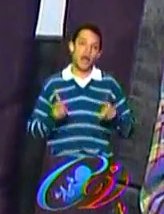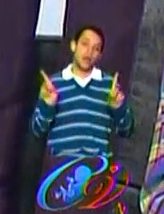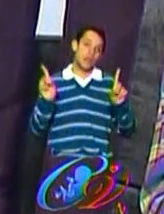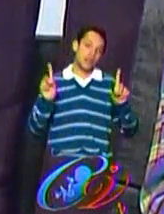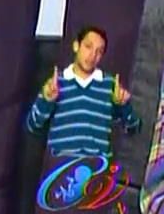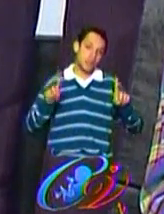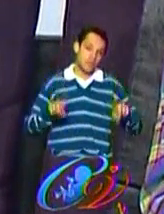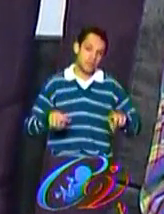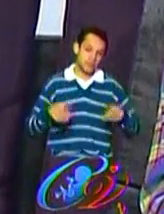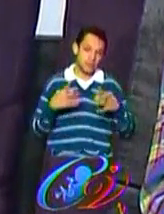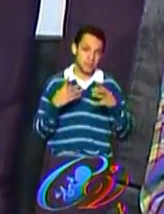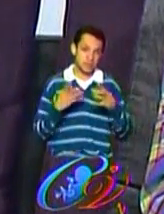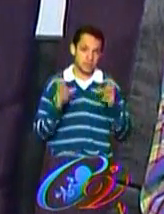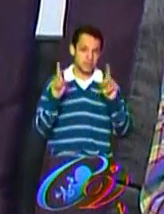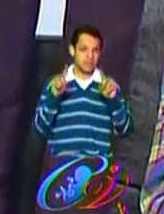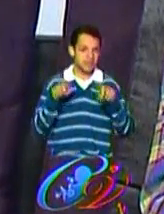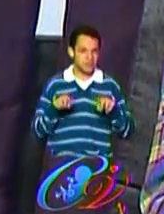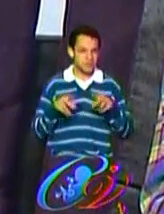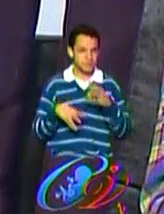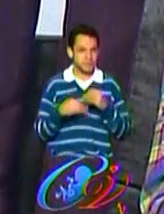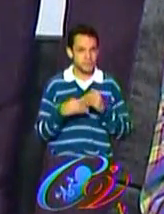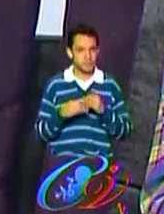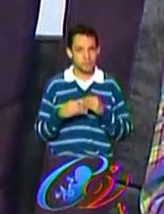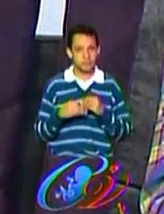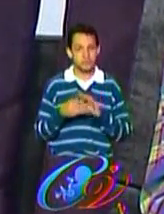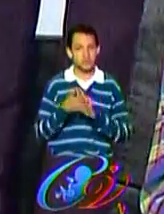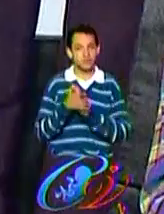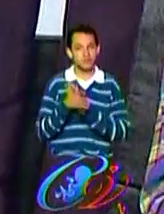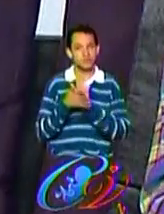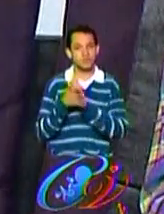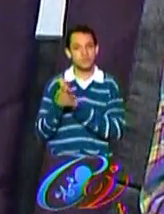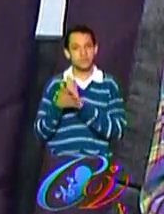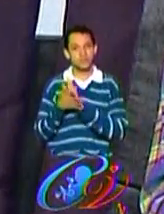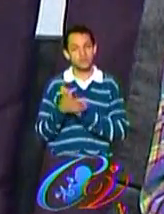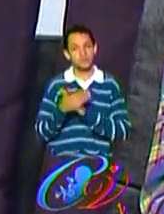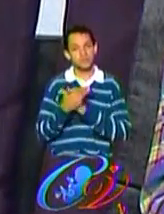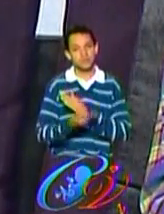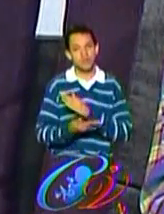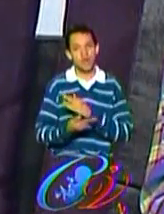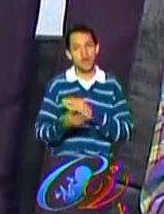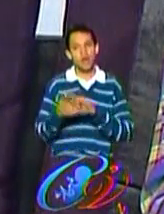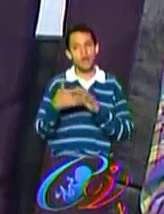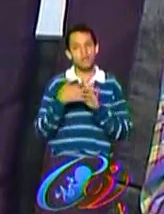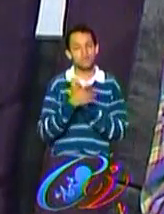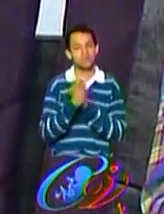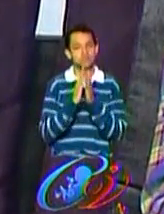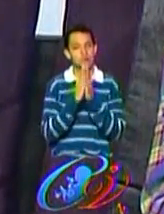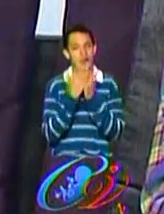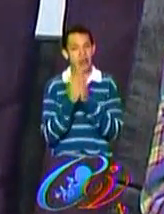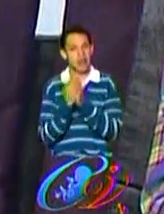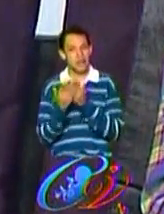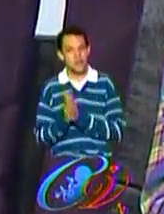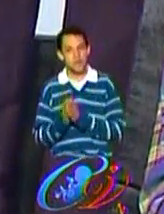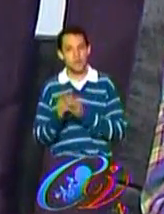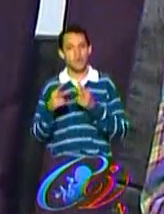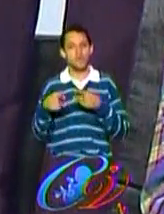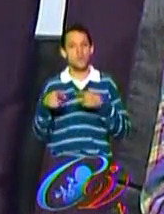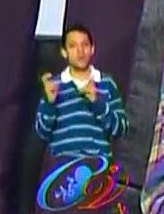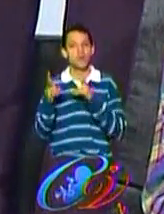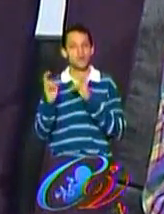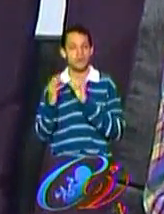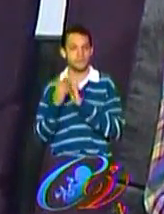tratamos de actualizarlos a todos ustedes con estudios e investigaciones que se están llevando a